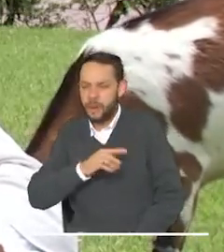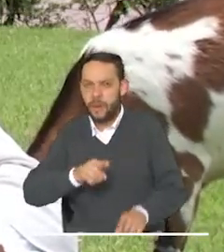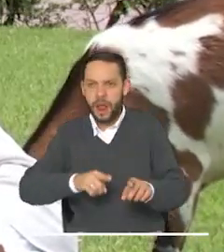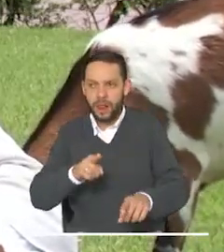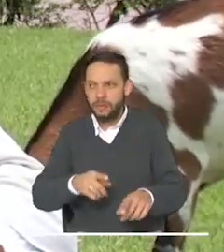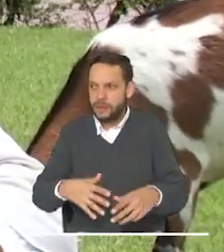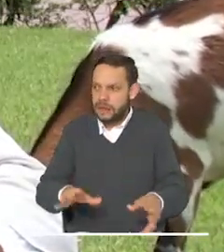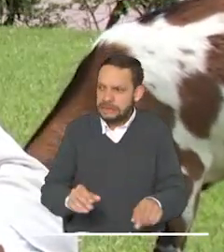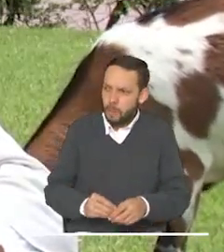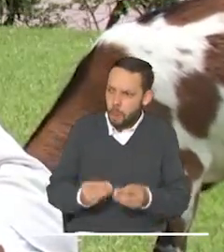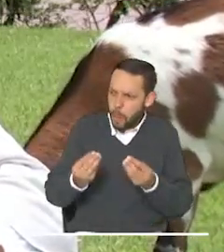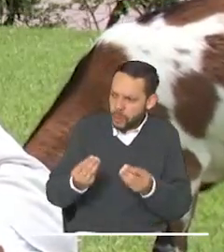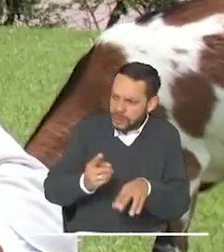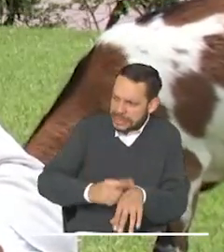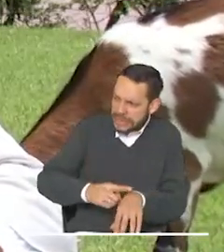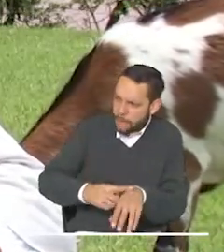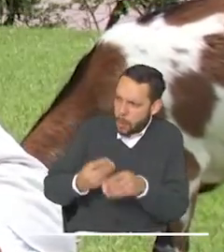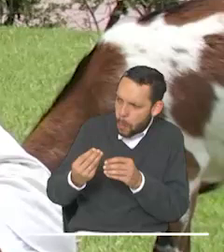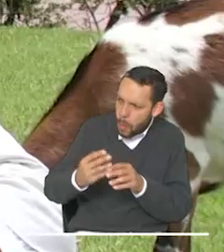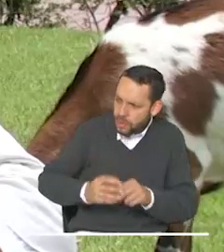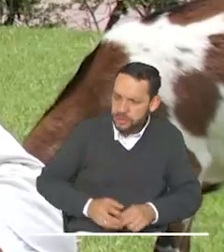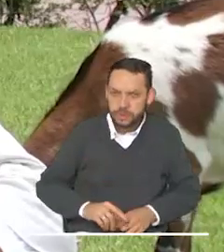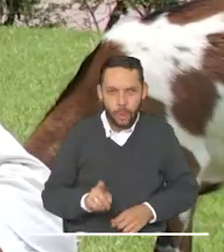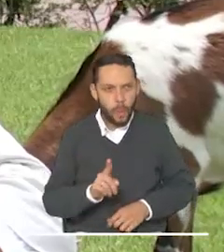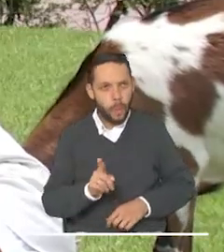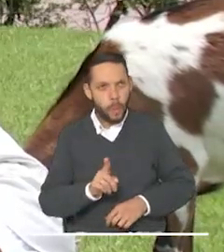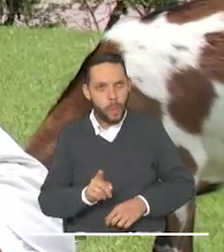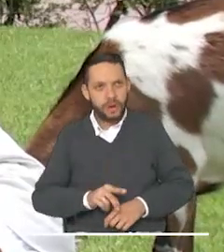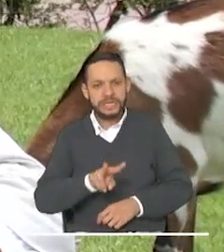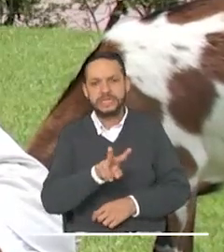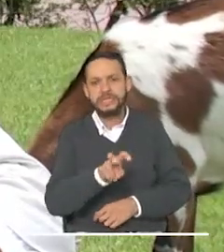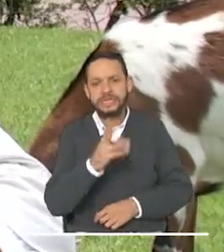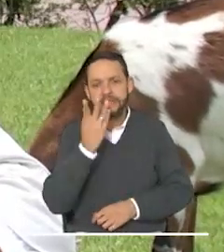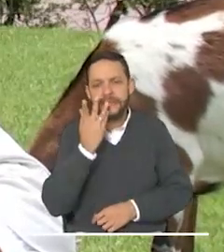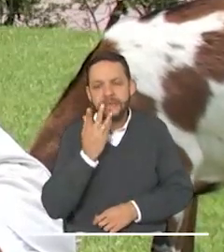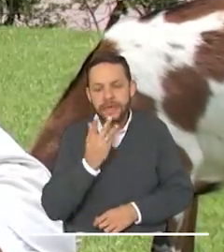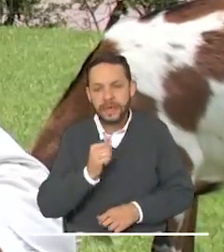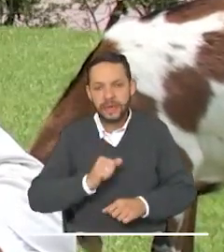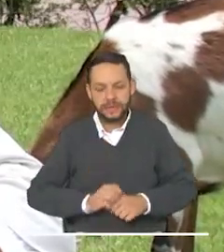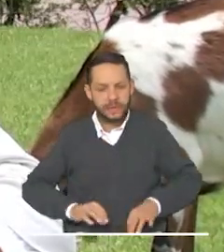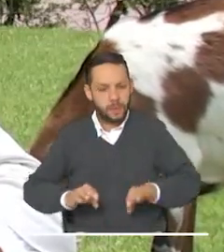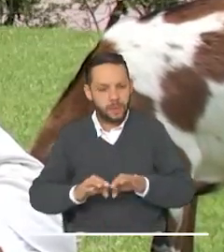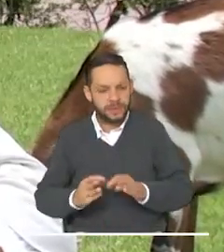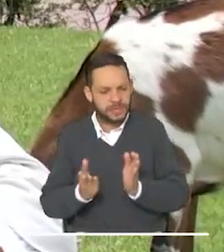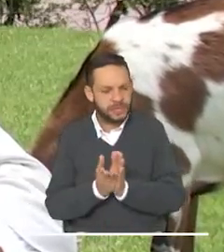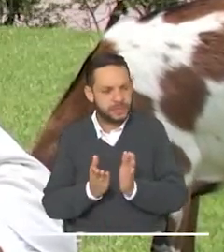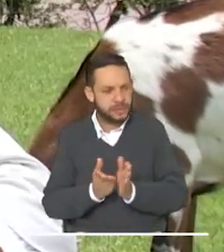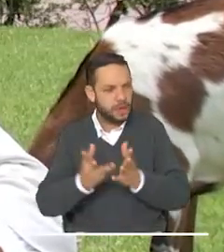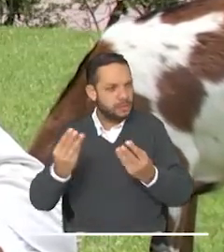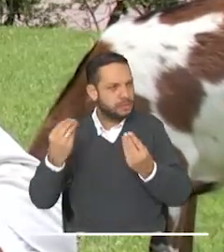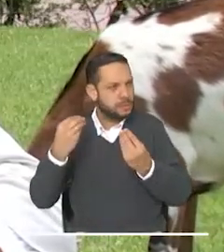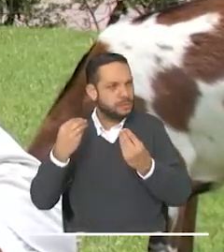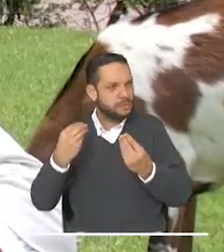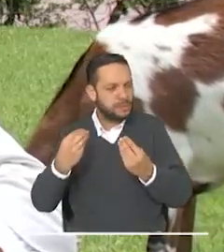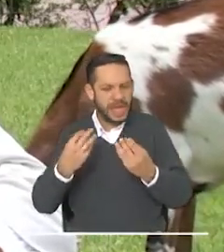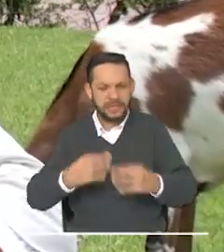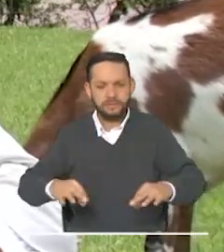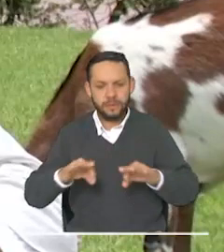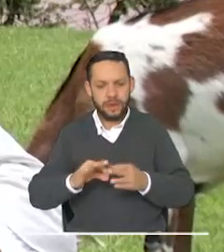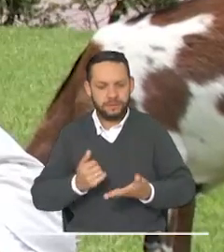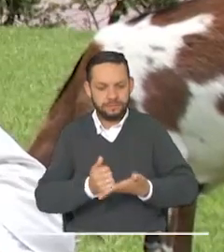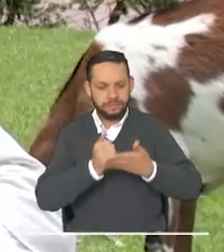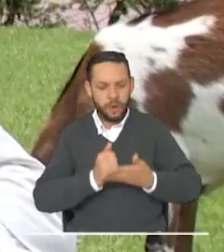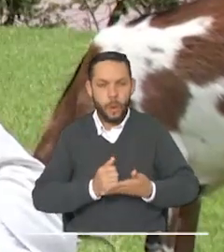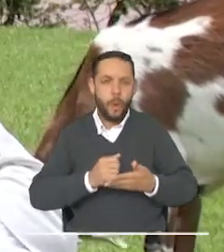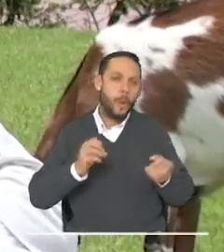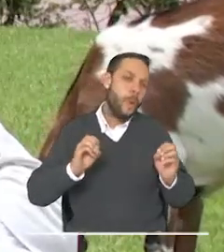qué como digo yo o siete días en un proceso de estudio capacitación y acompañamiento o dos